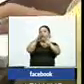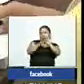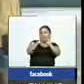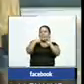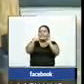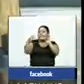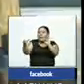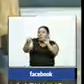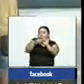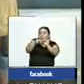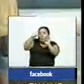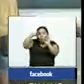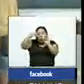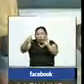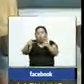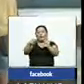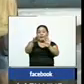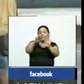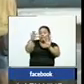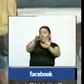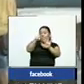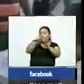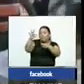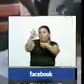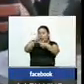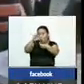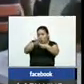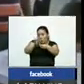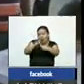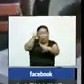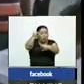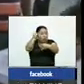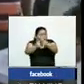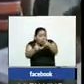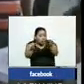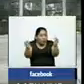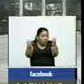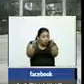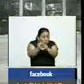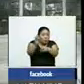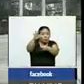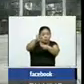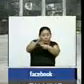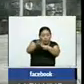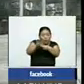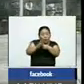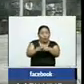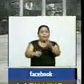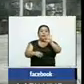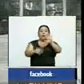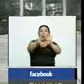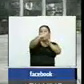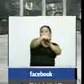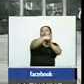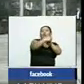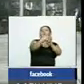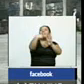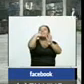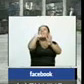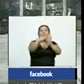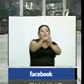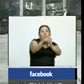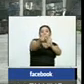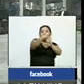por los tres partidos políticos con mayoría de votos en la última elección presidencial. Los dos magistrados restantes serán